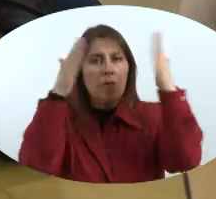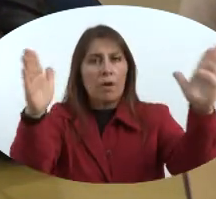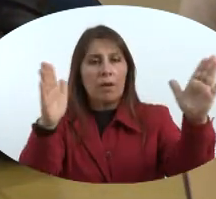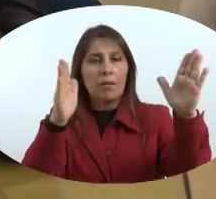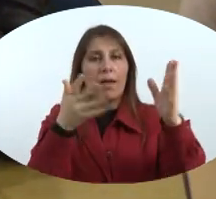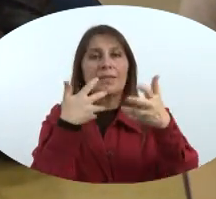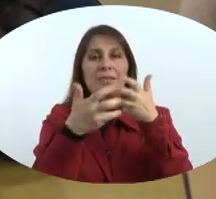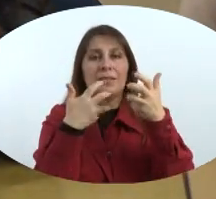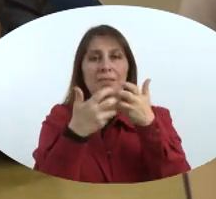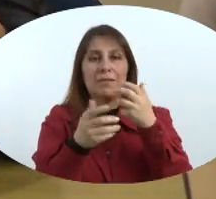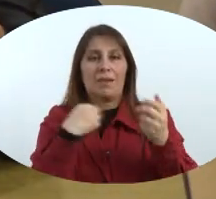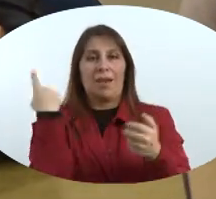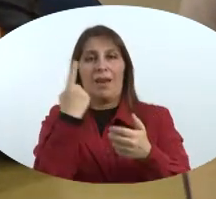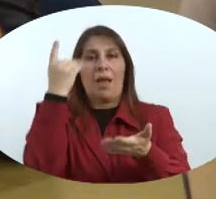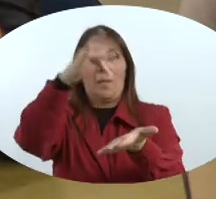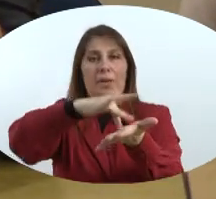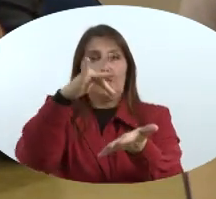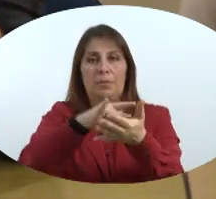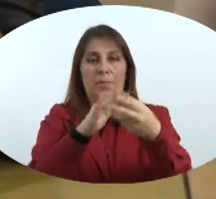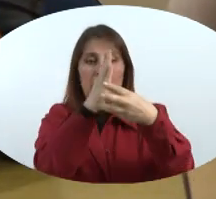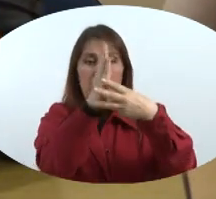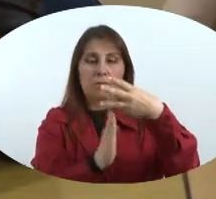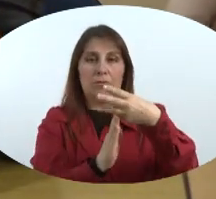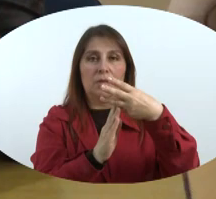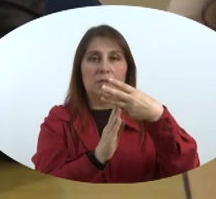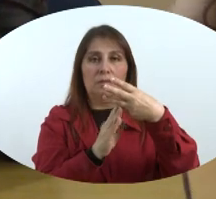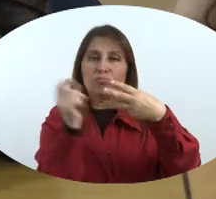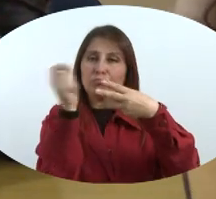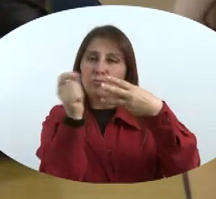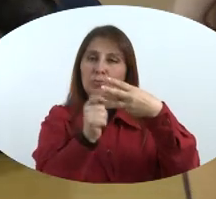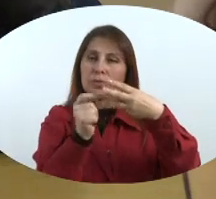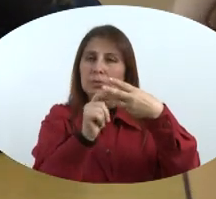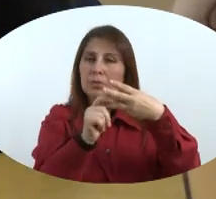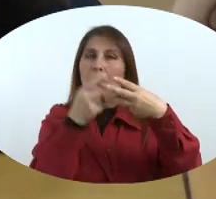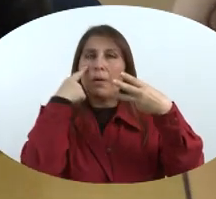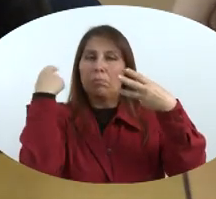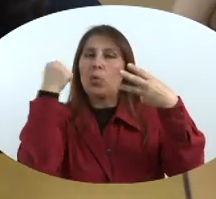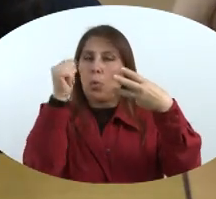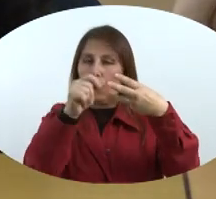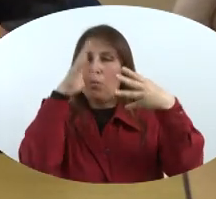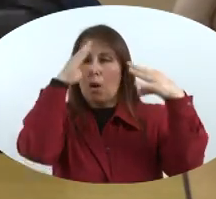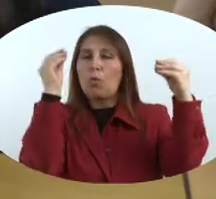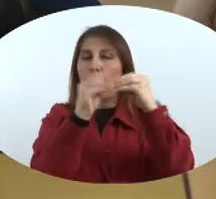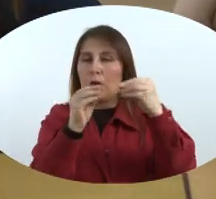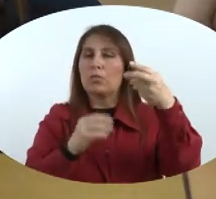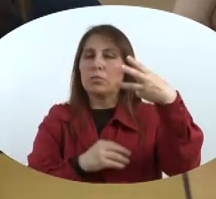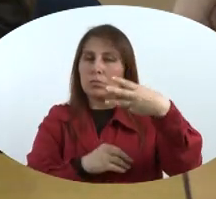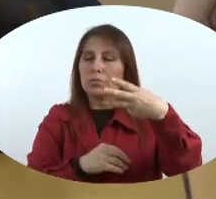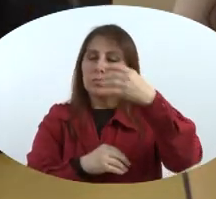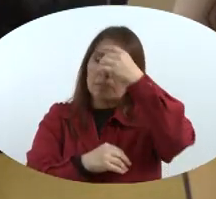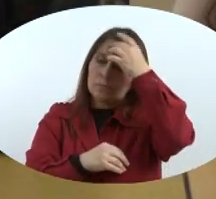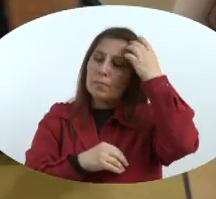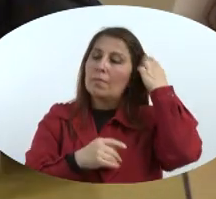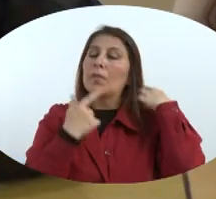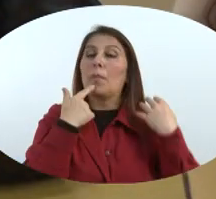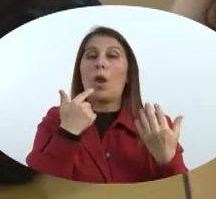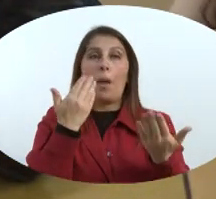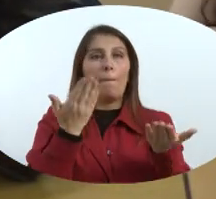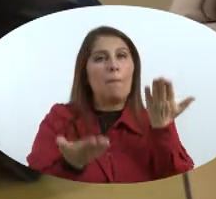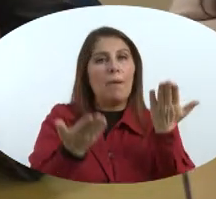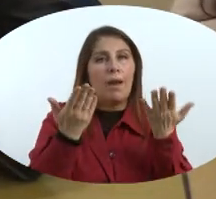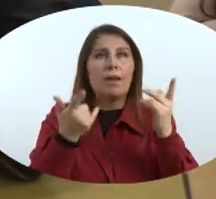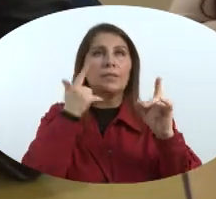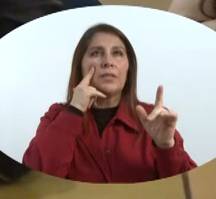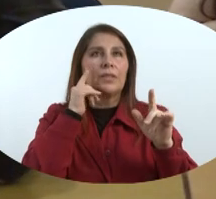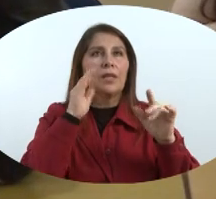democrática del sistema general de participaciones eso se genera son los tres aspectos más preocupantes de los acuerdos ahora respecto a lo del balance